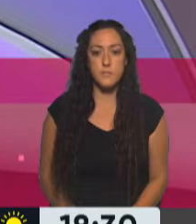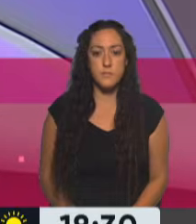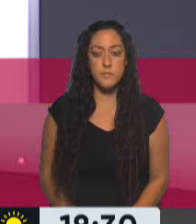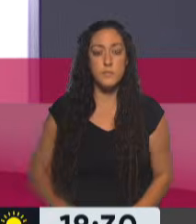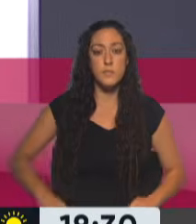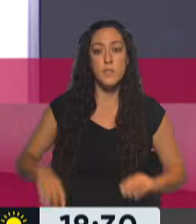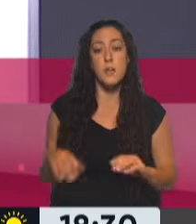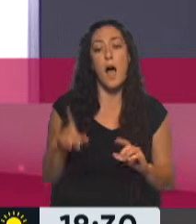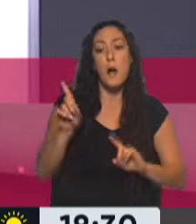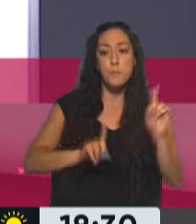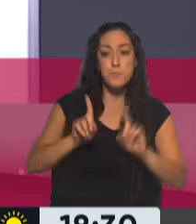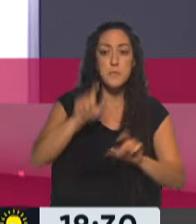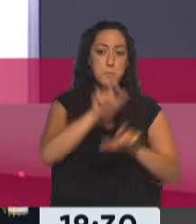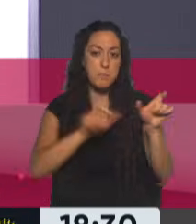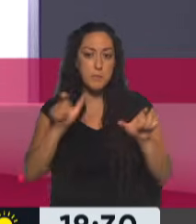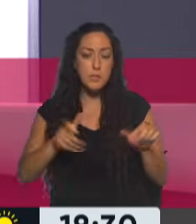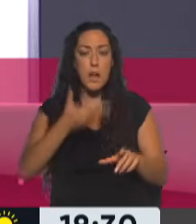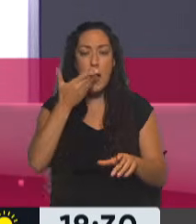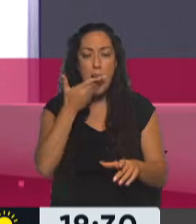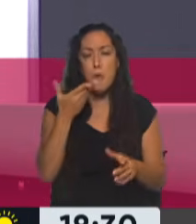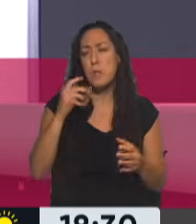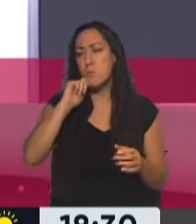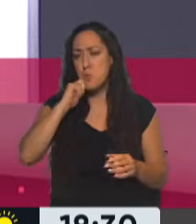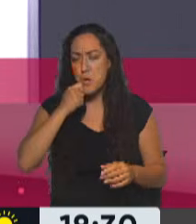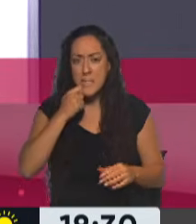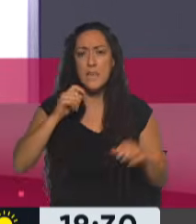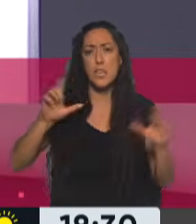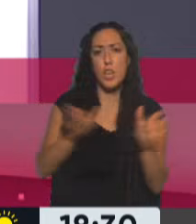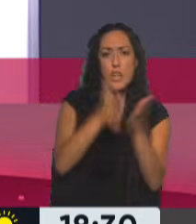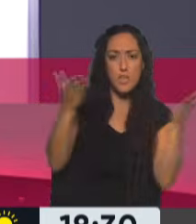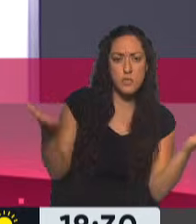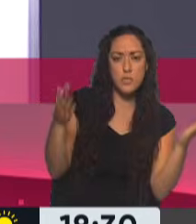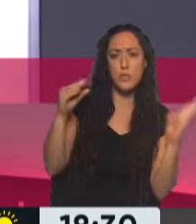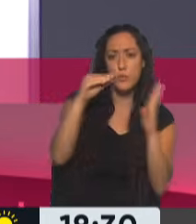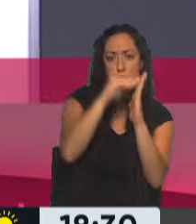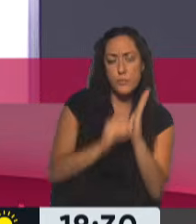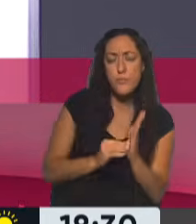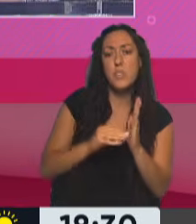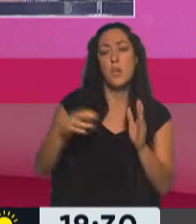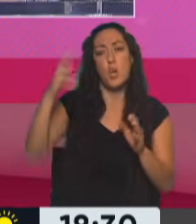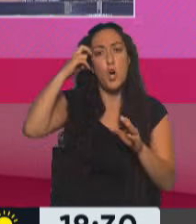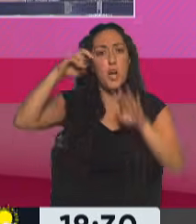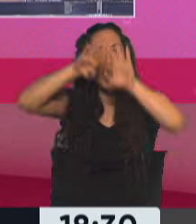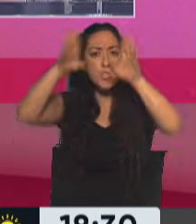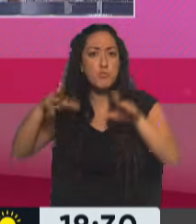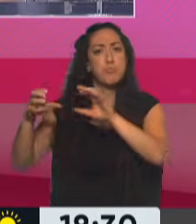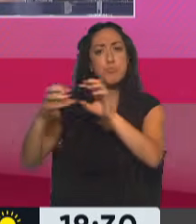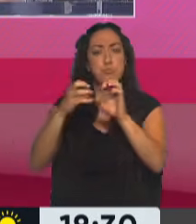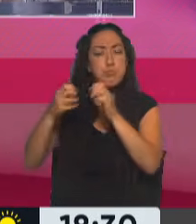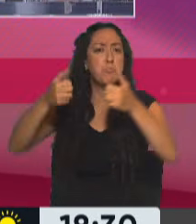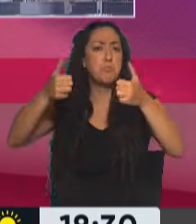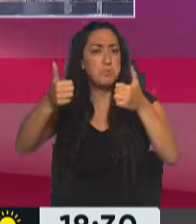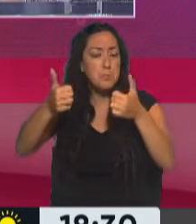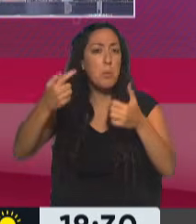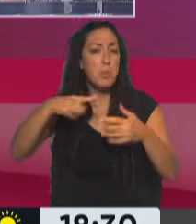discursos políticos, en la votación en el Congreso, en los titulares en los diarios, pero después, ¿es factible de llevar a la práctica? Bien, desde un punto de vista que